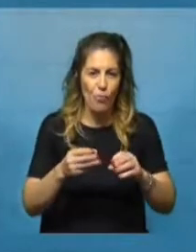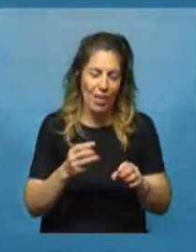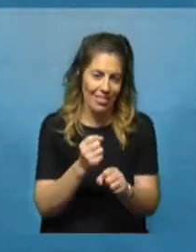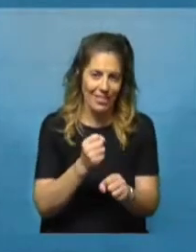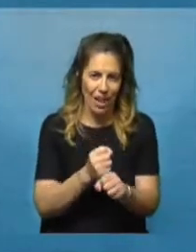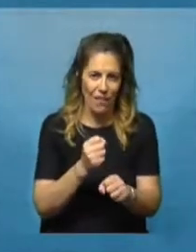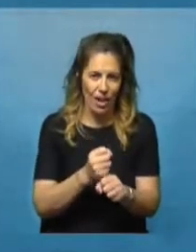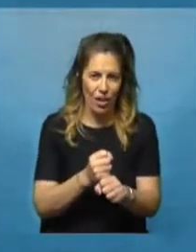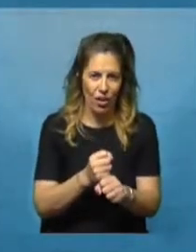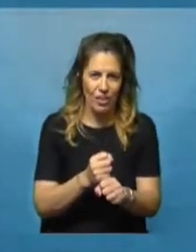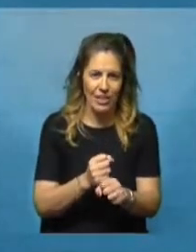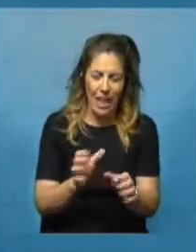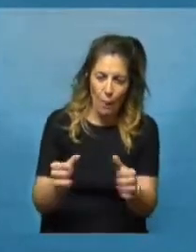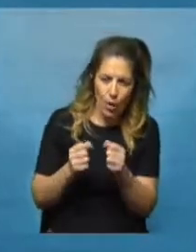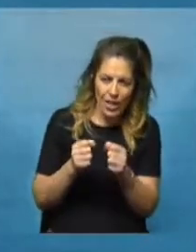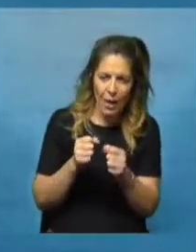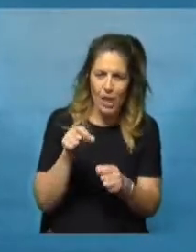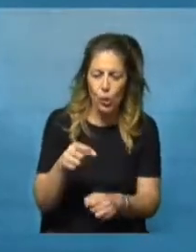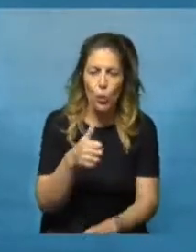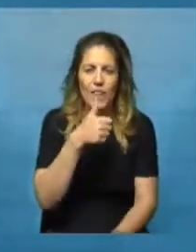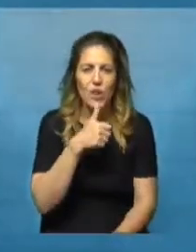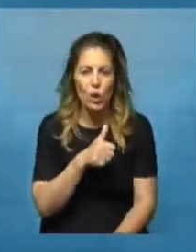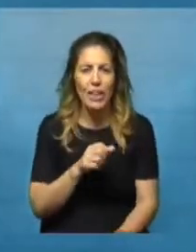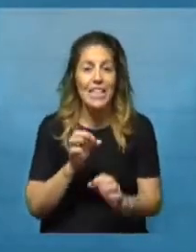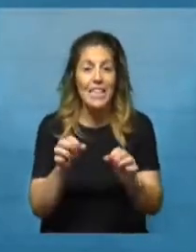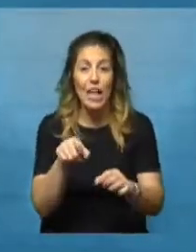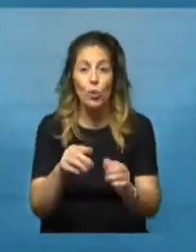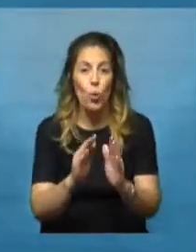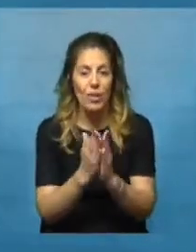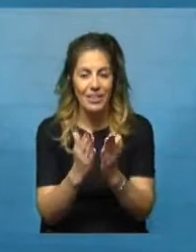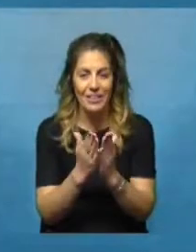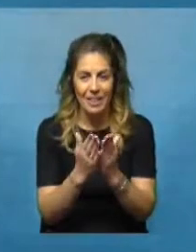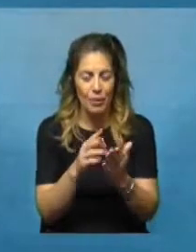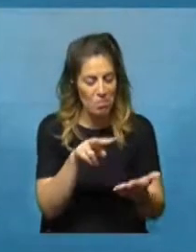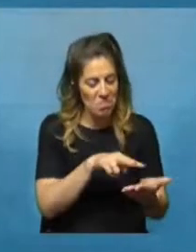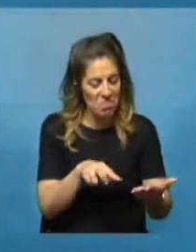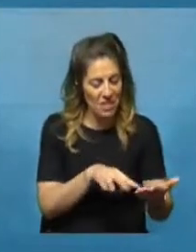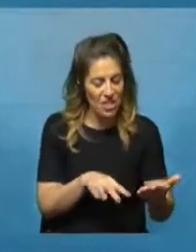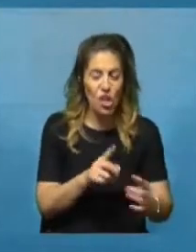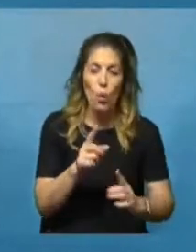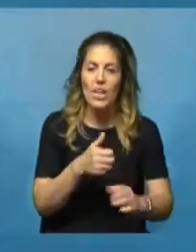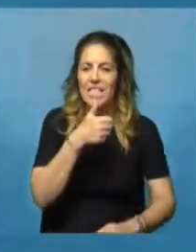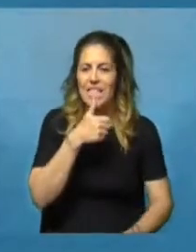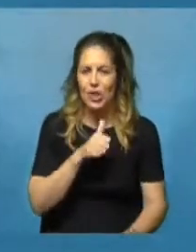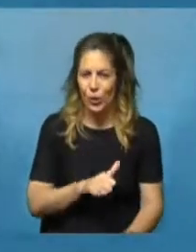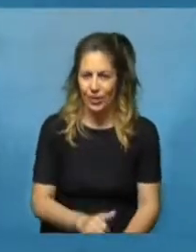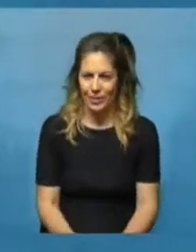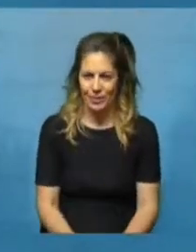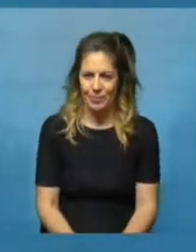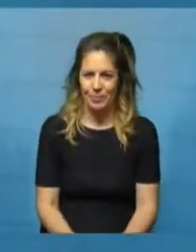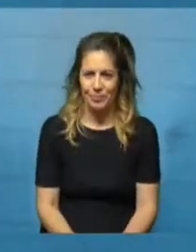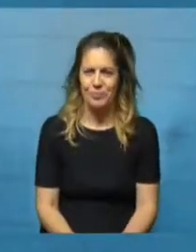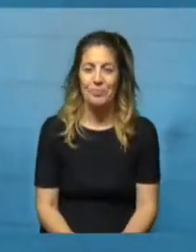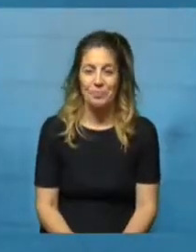superando entonces tenía que apoderarme un poco de tu historia y hasta llegué a tu libro y tuve ojeando y leyendo algunas historias Así que